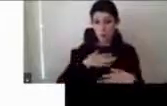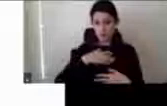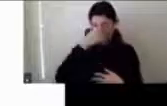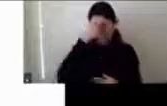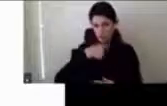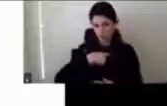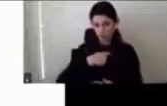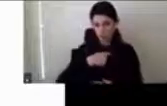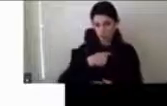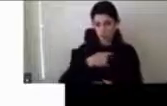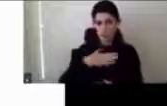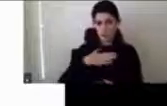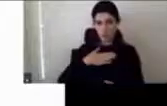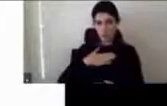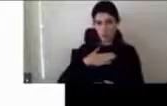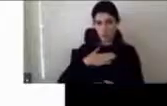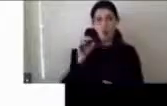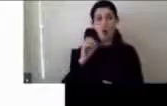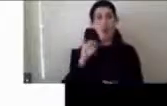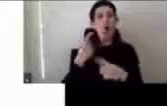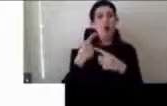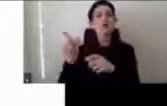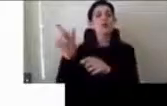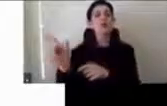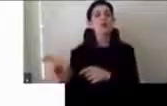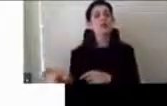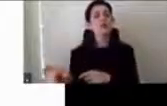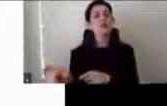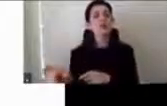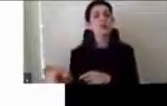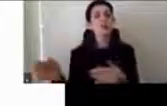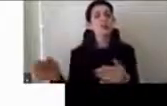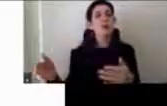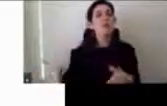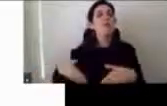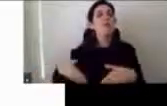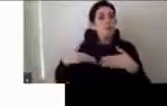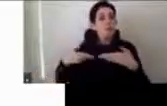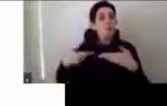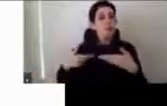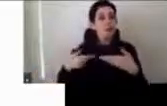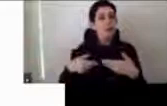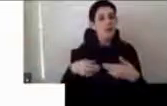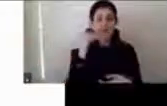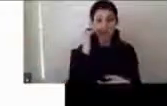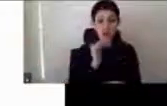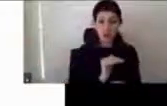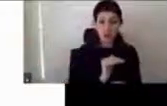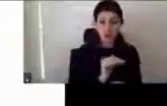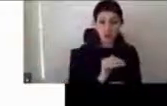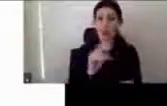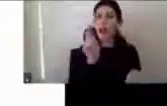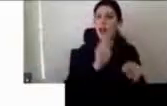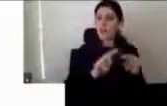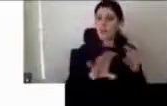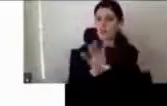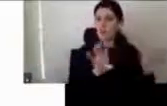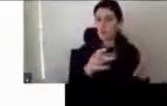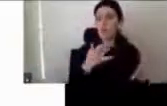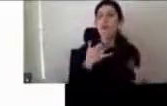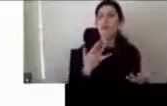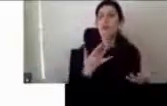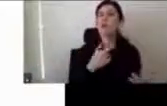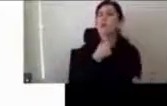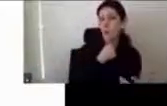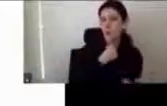o extrínseca. En los niños pequeños es intrínseca. Hacen las cosas porque les gusta. ¿Ya? Eso lo mueve. La